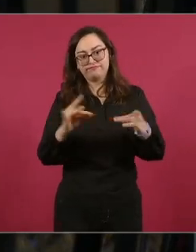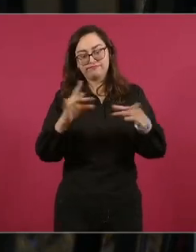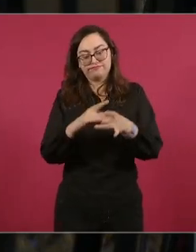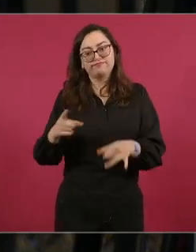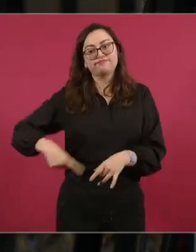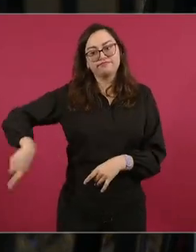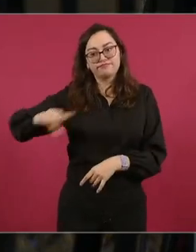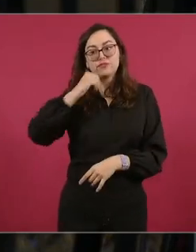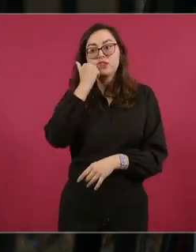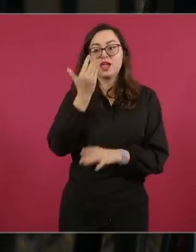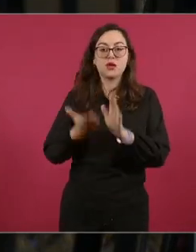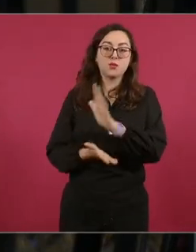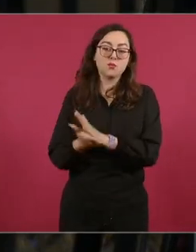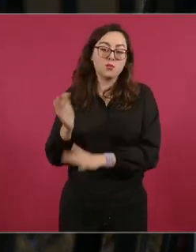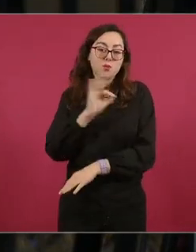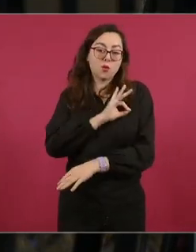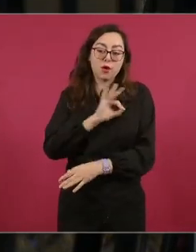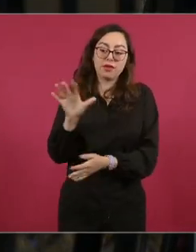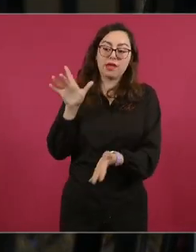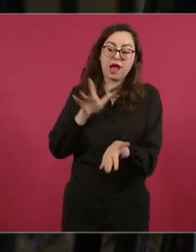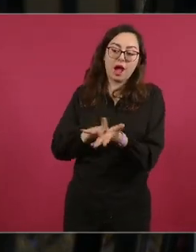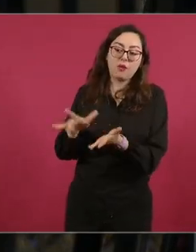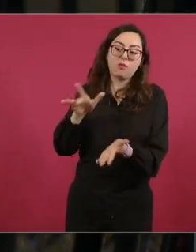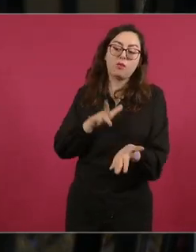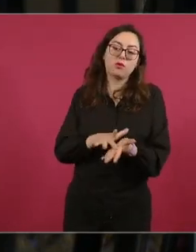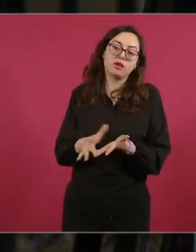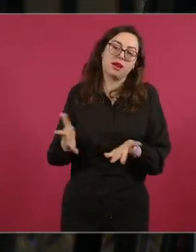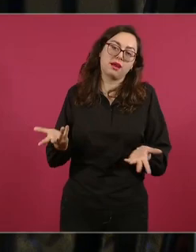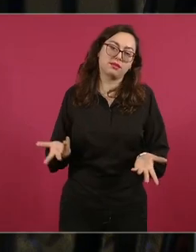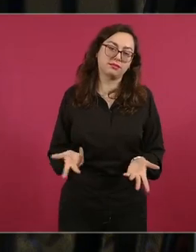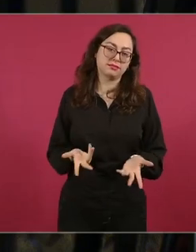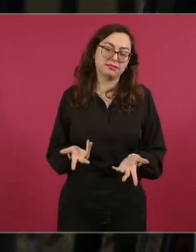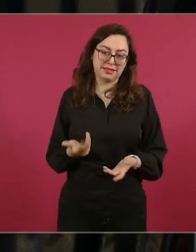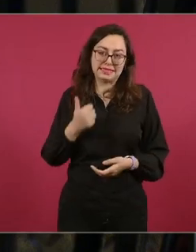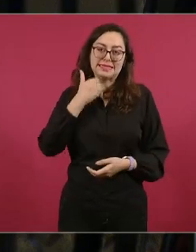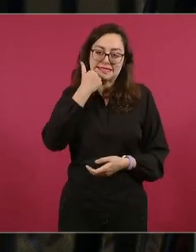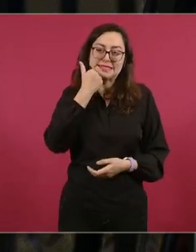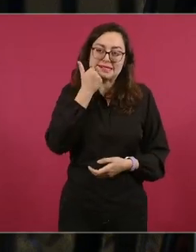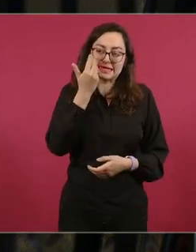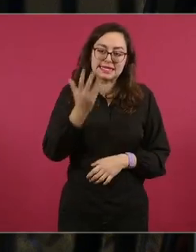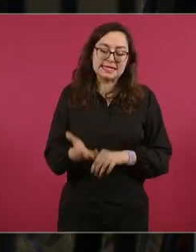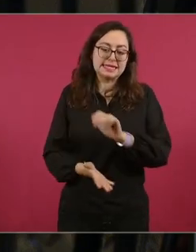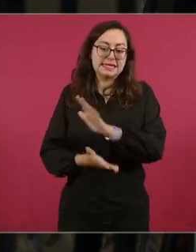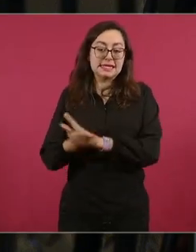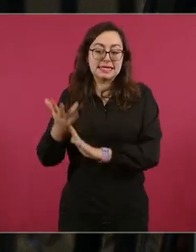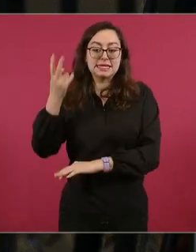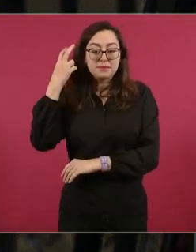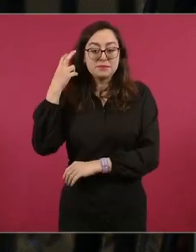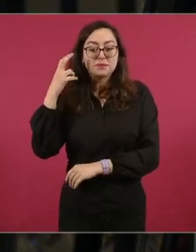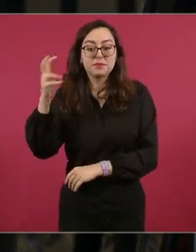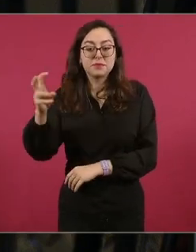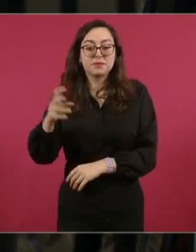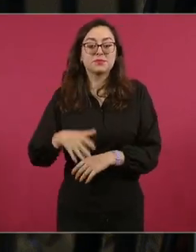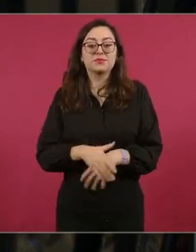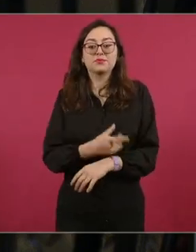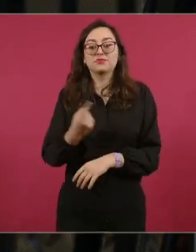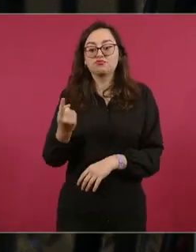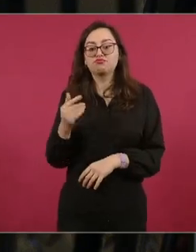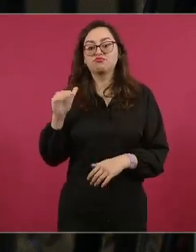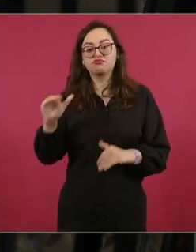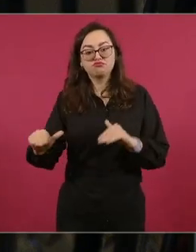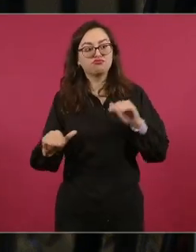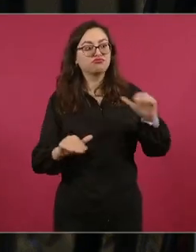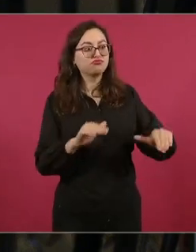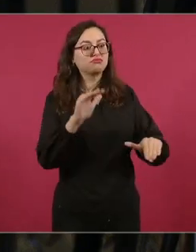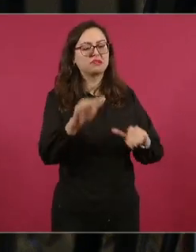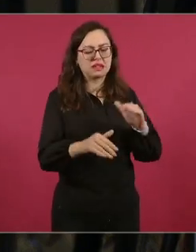Y tratar de encontrar el cómo sí, es lo que me preguntaron, ¿no? Porque pues en todas partes les han dicho sí, vamos a